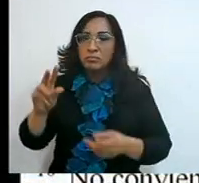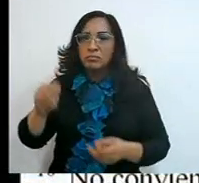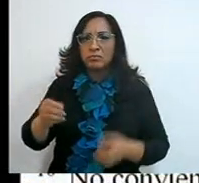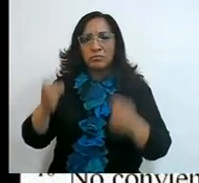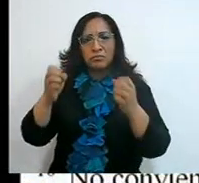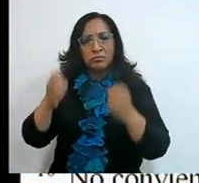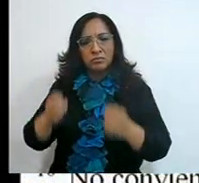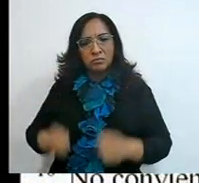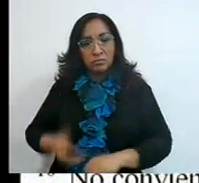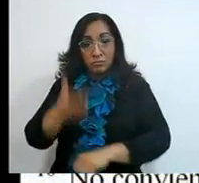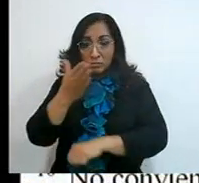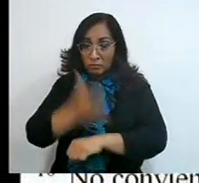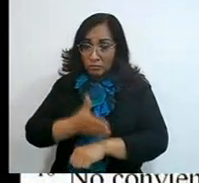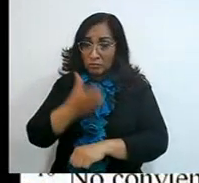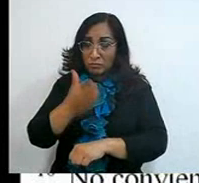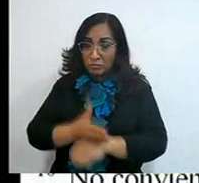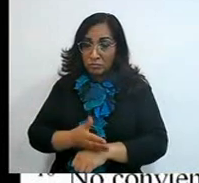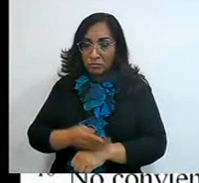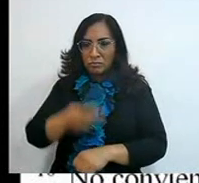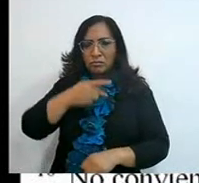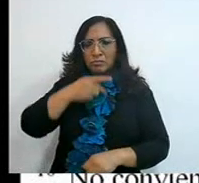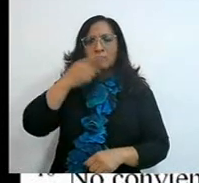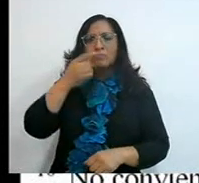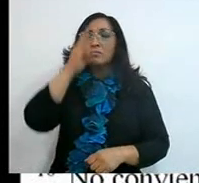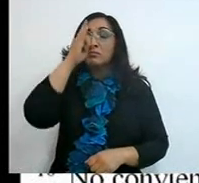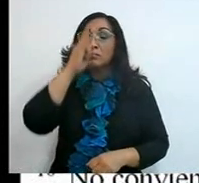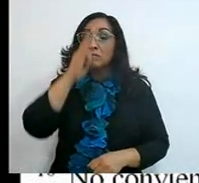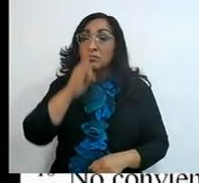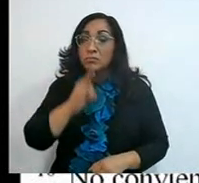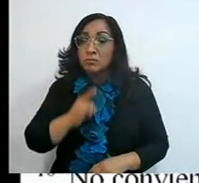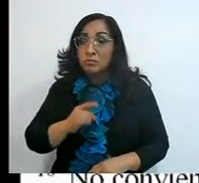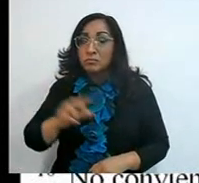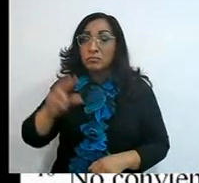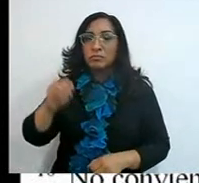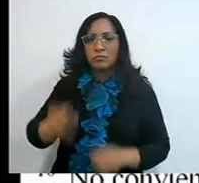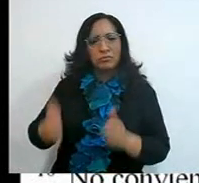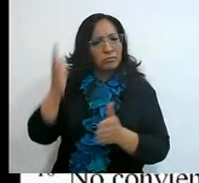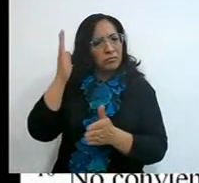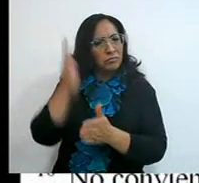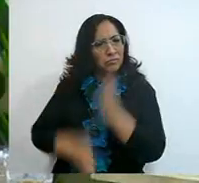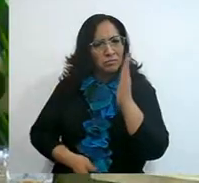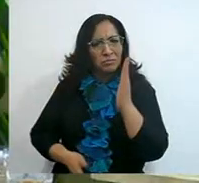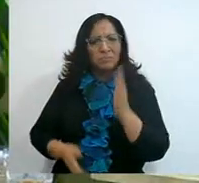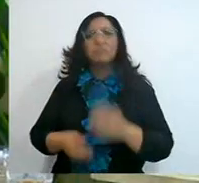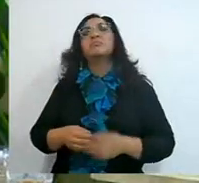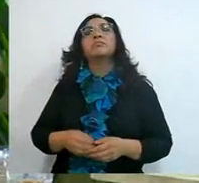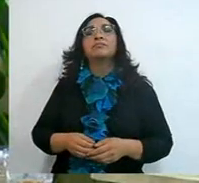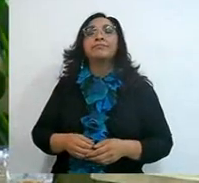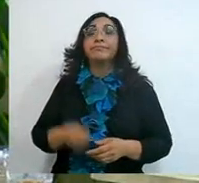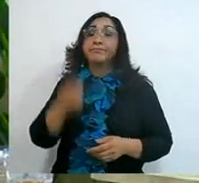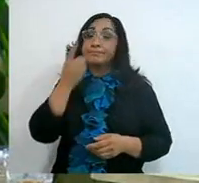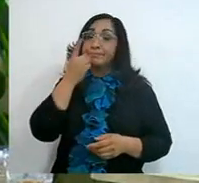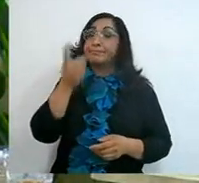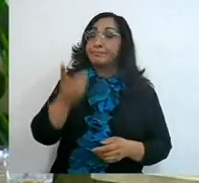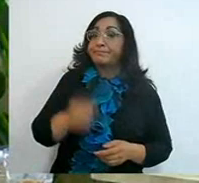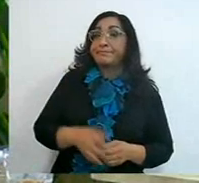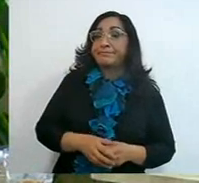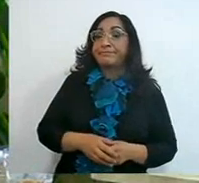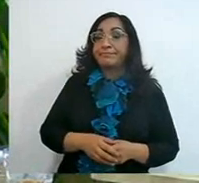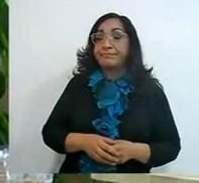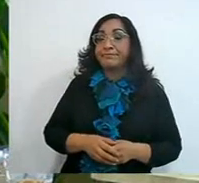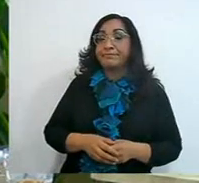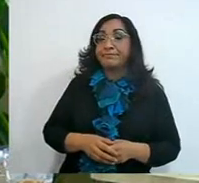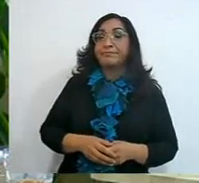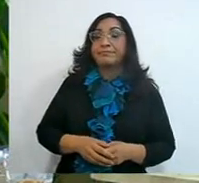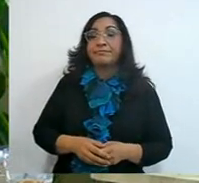quedará sin castigo, y el que habla mentiras no se escapará. Fíjese, el testigo